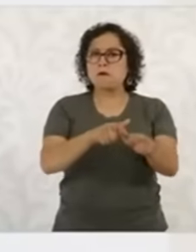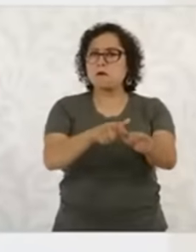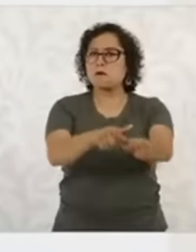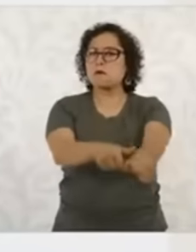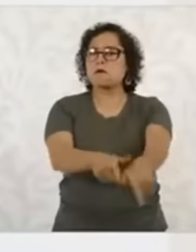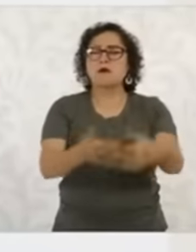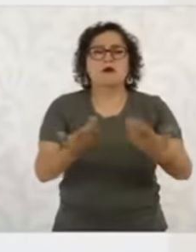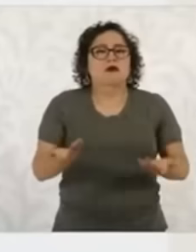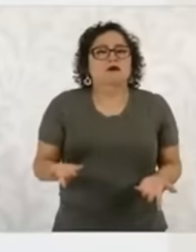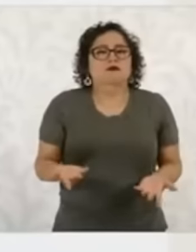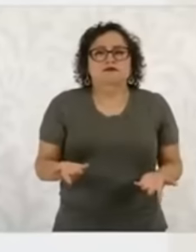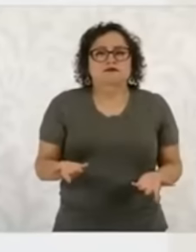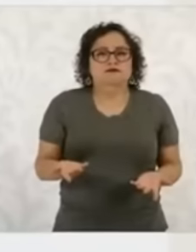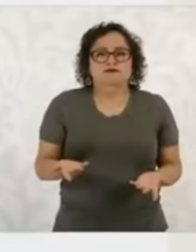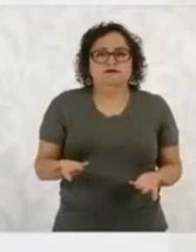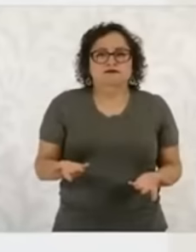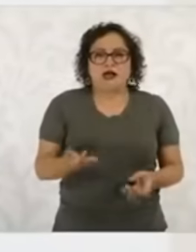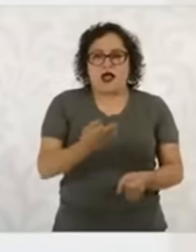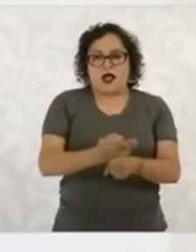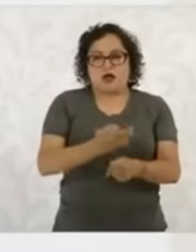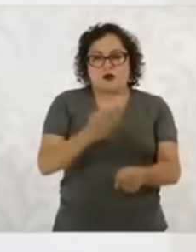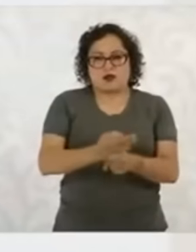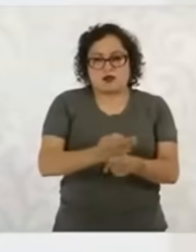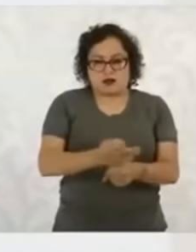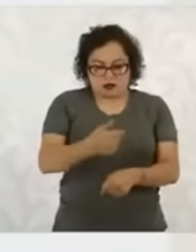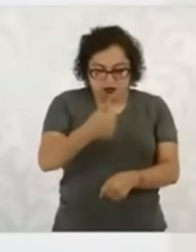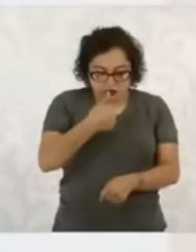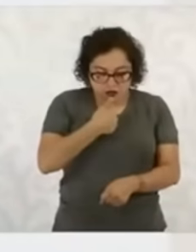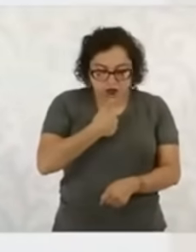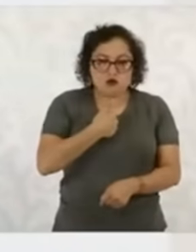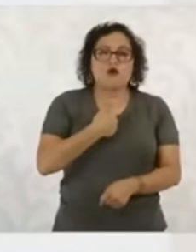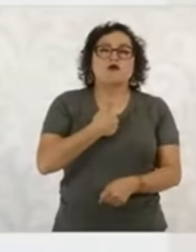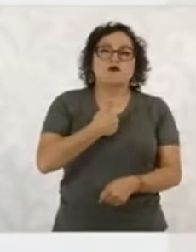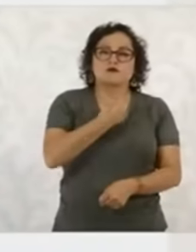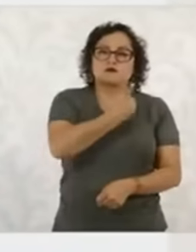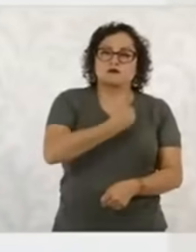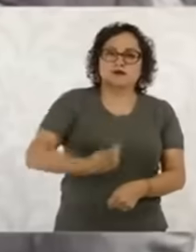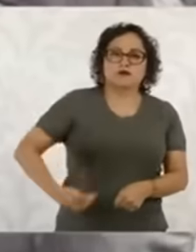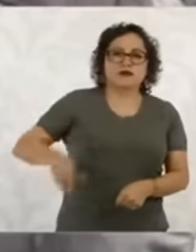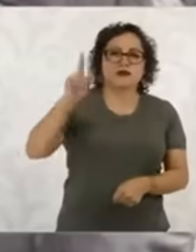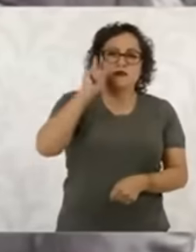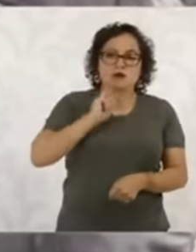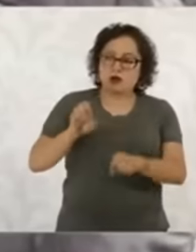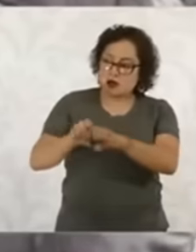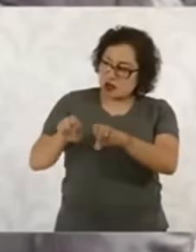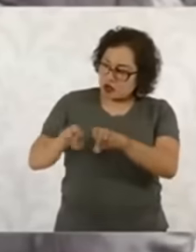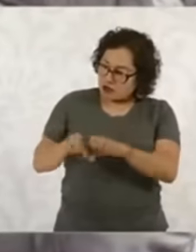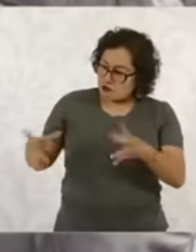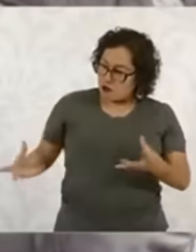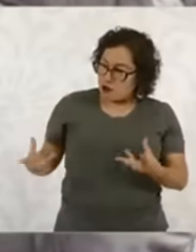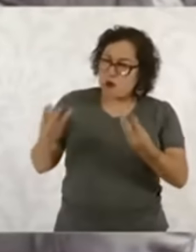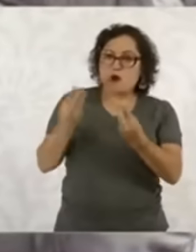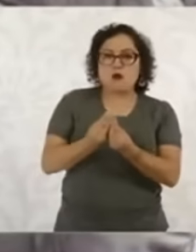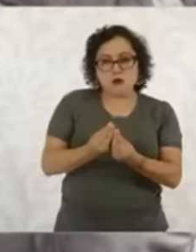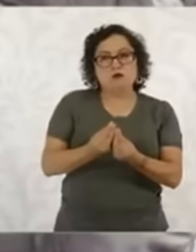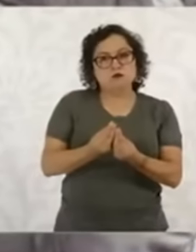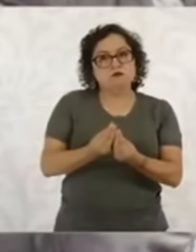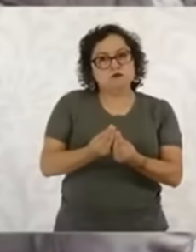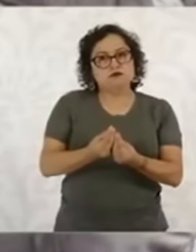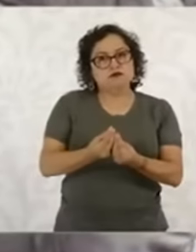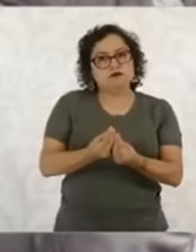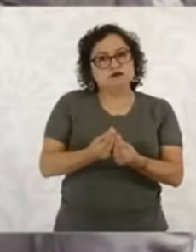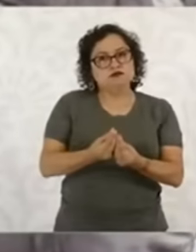En este momento, pues, la presidenta es quien gobierna con su equipo el